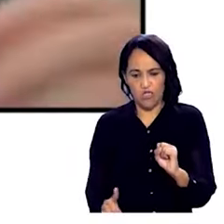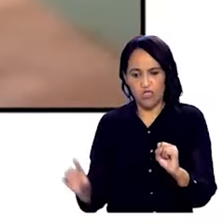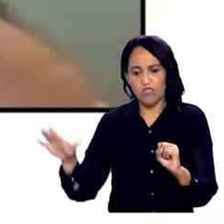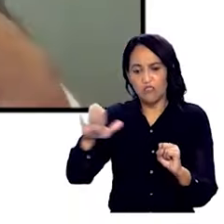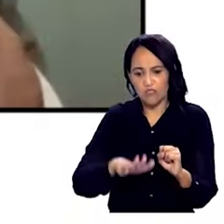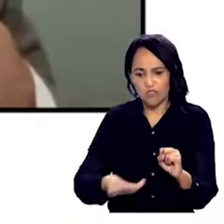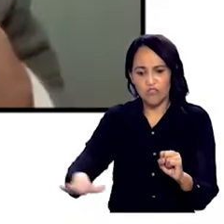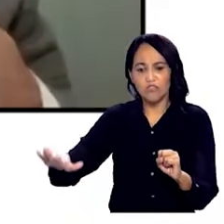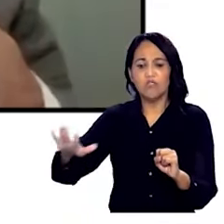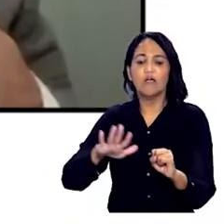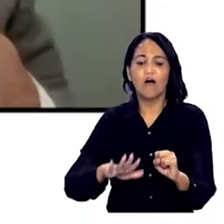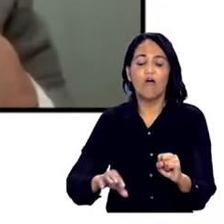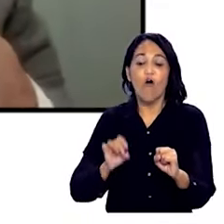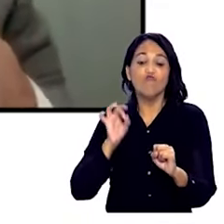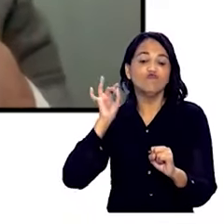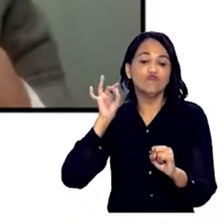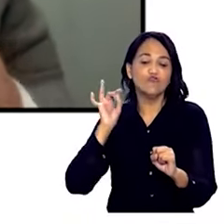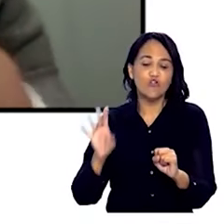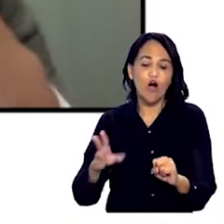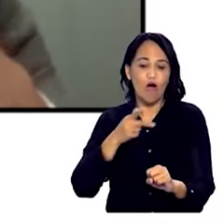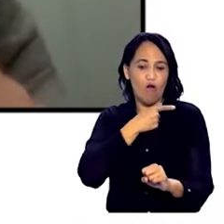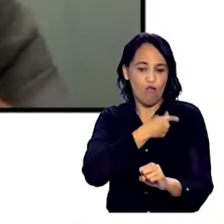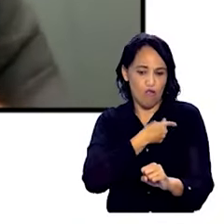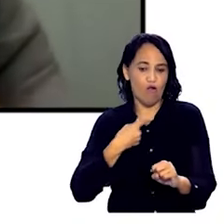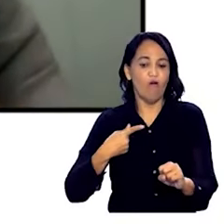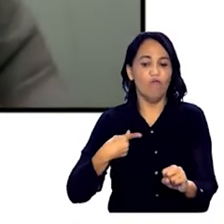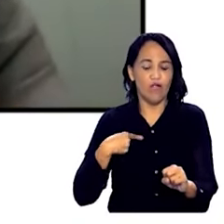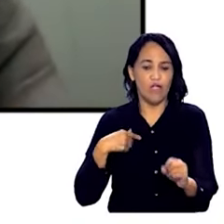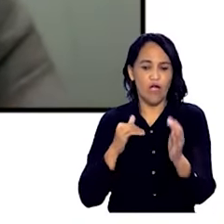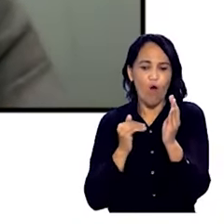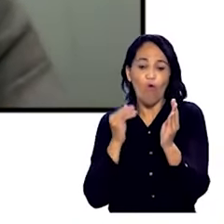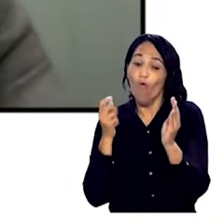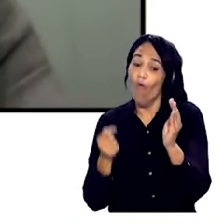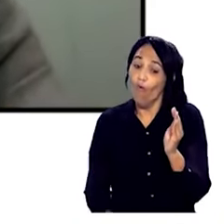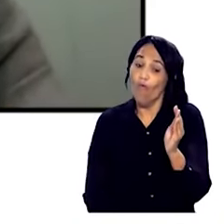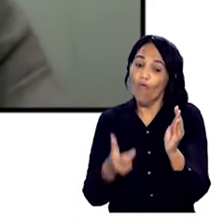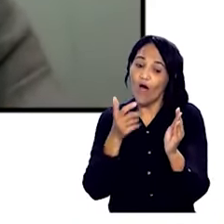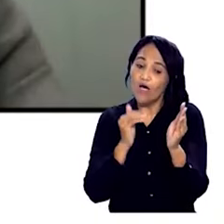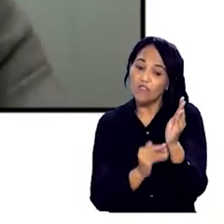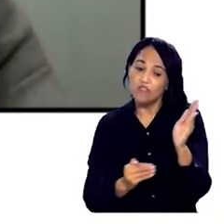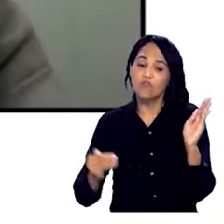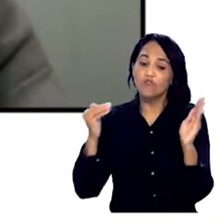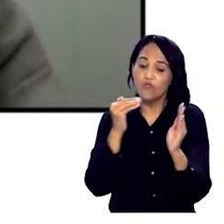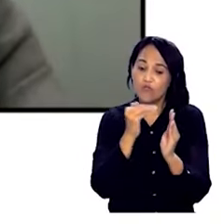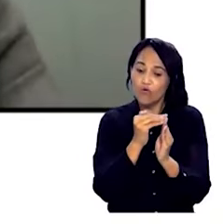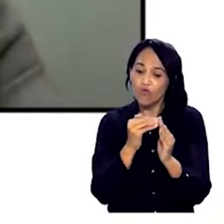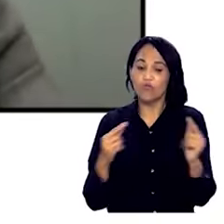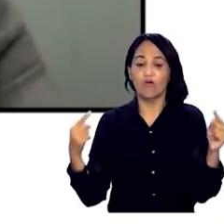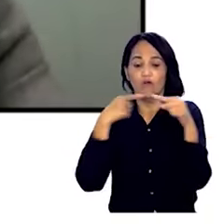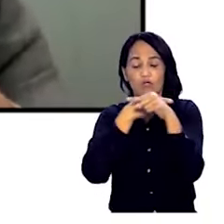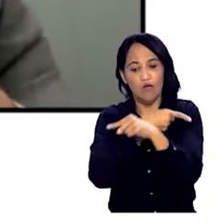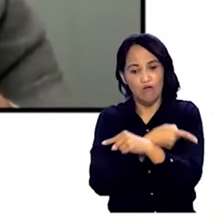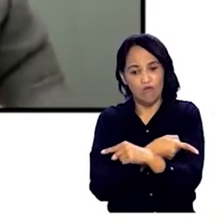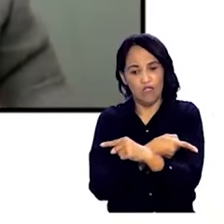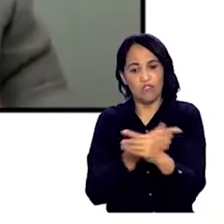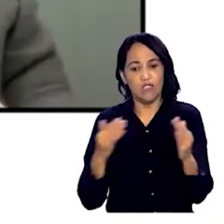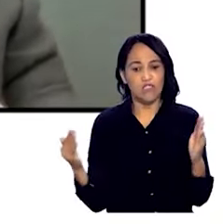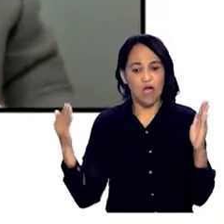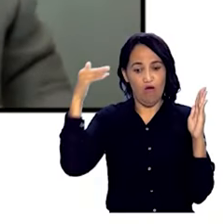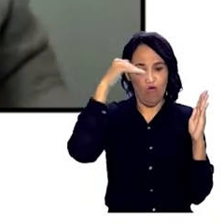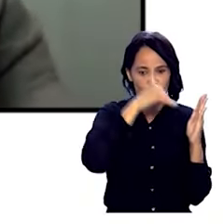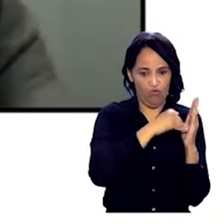Las controversias en nuestro país y la última palabra sobre interpretación Y aplicación de esas normas